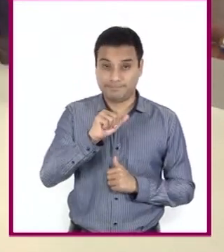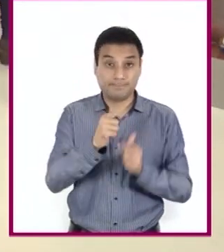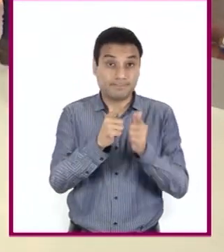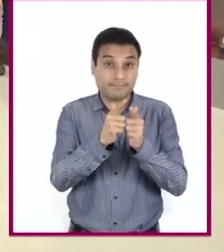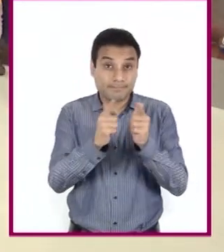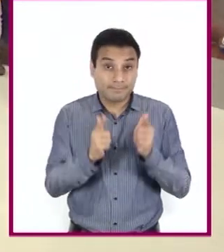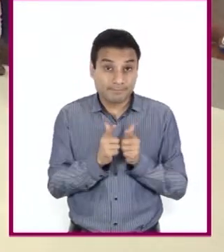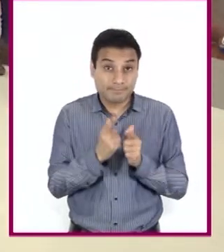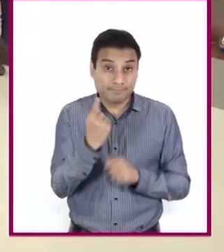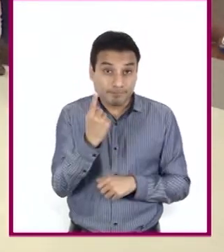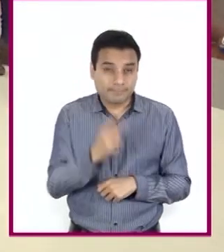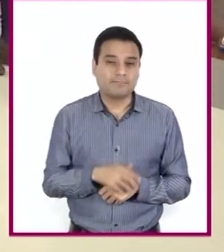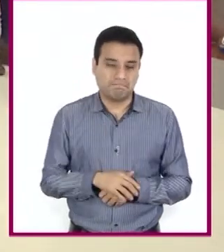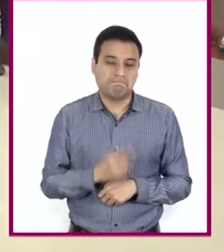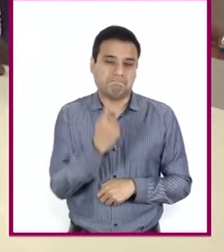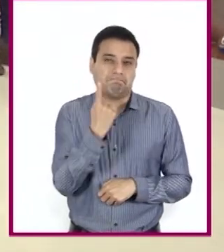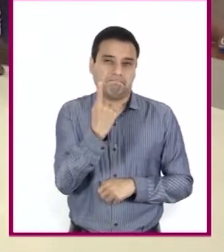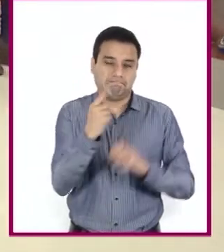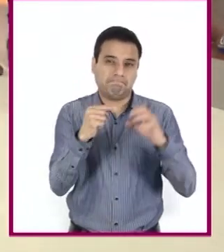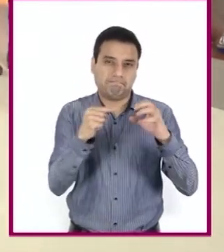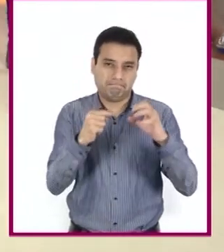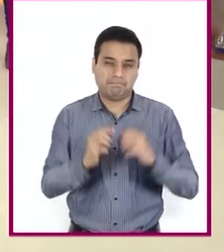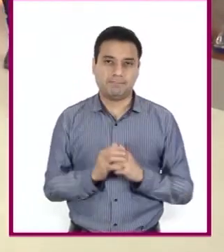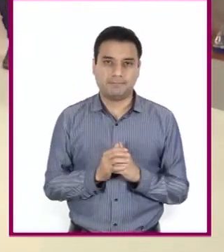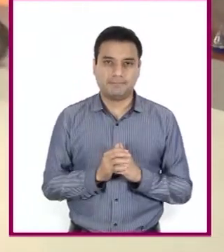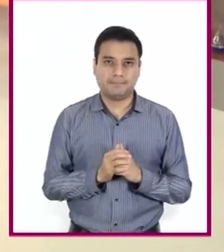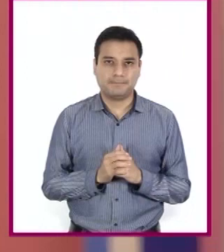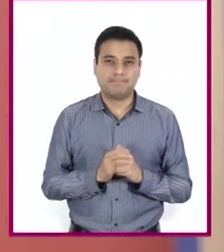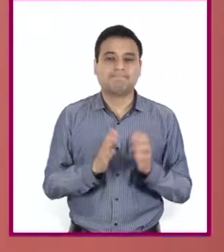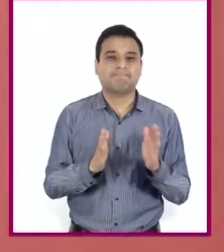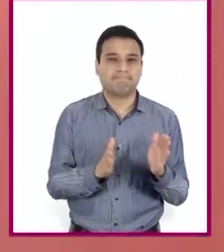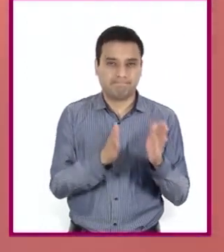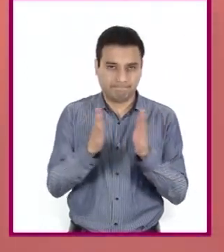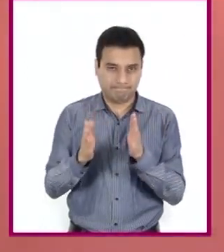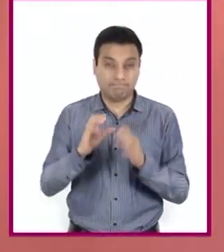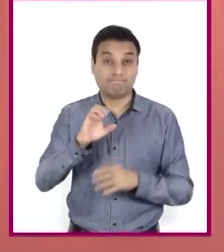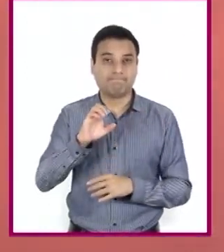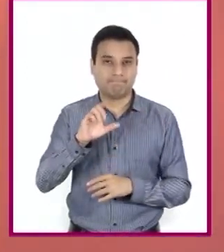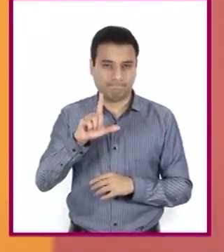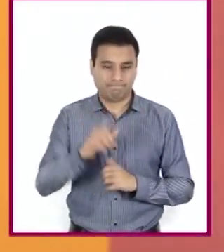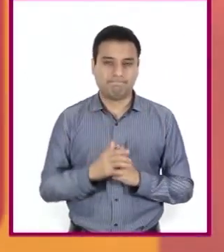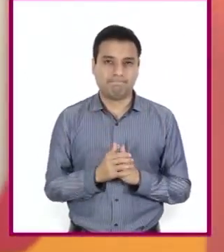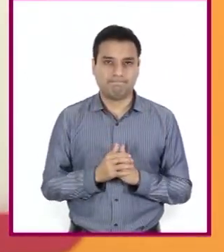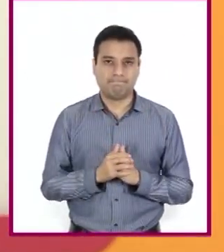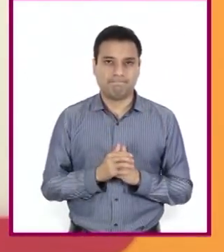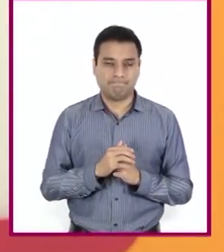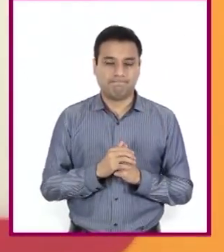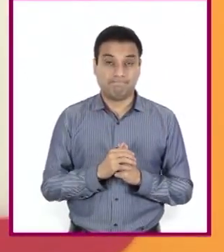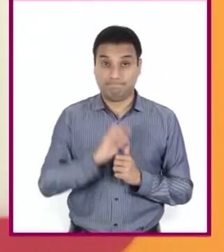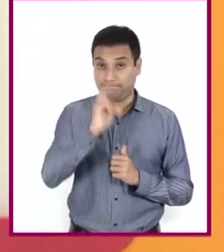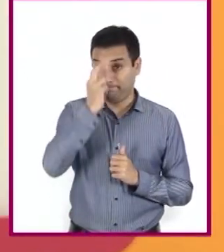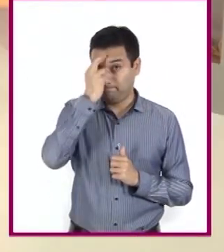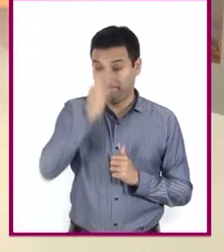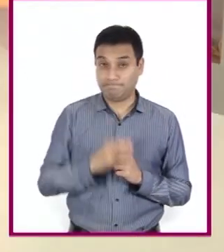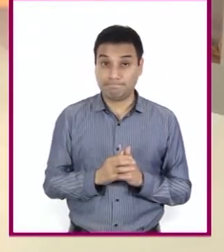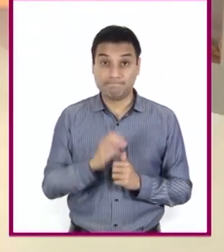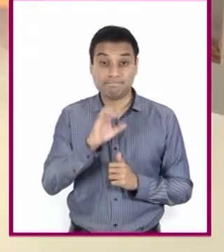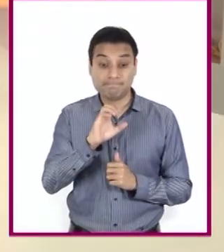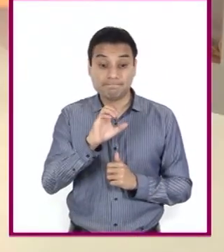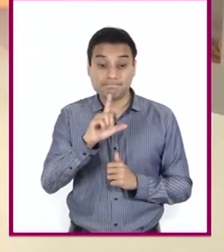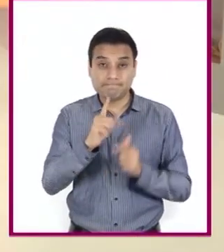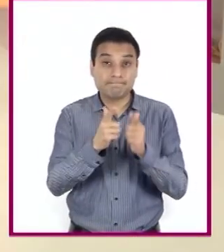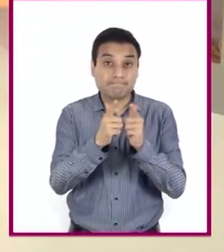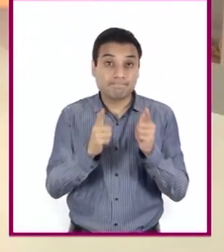en su último nivel. Enseguida, Vamos con el cloro, maestro. adelante, ponemos el cloro. Recuerden, cloro